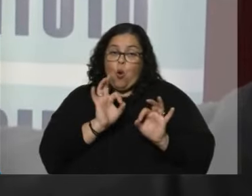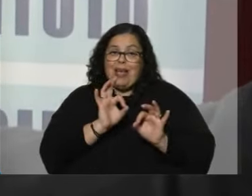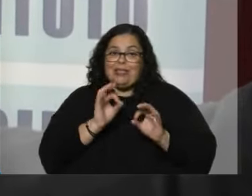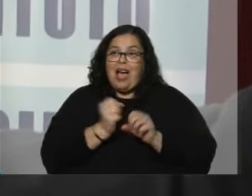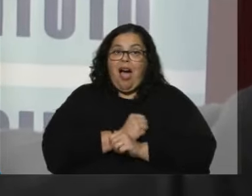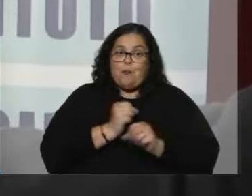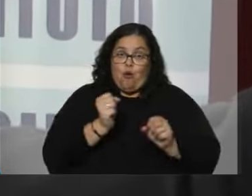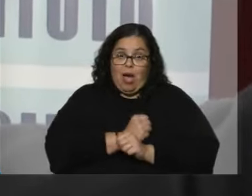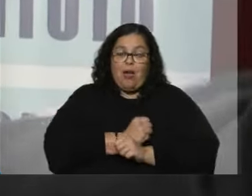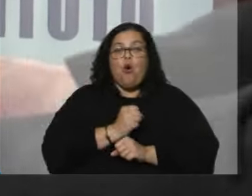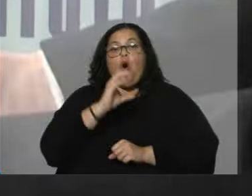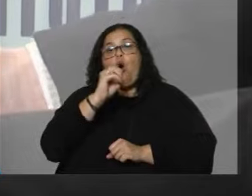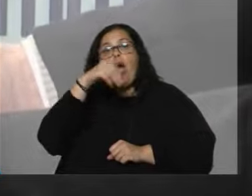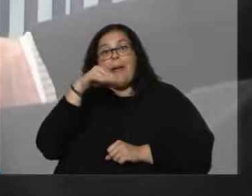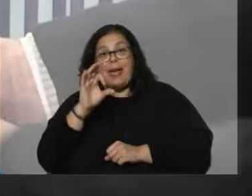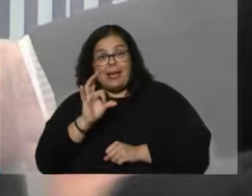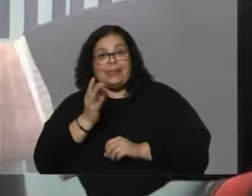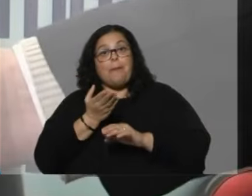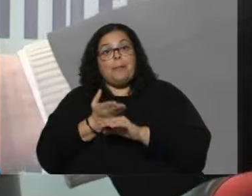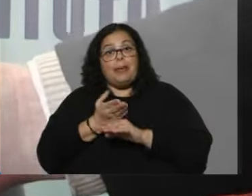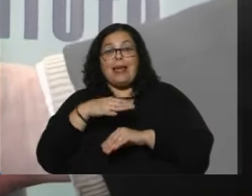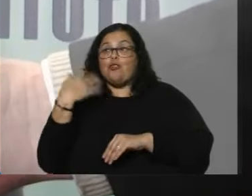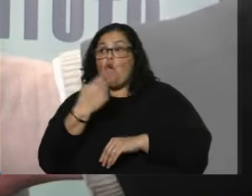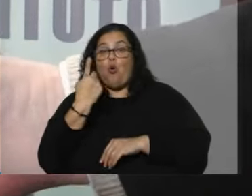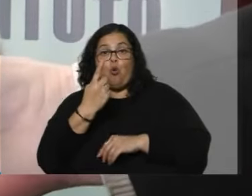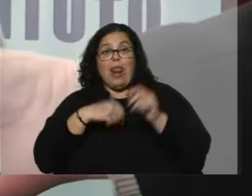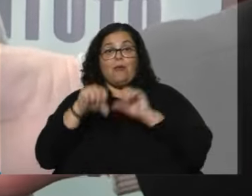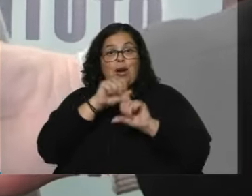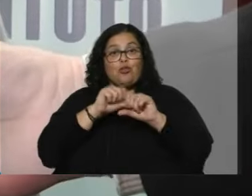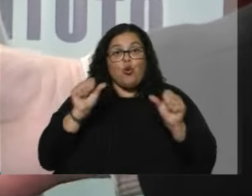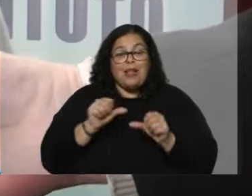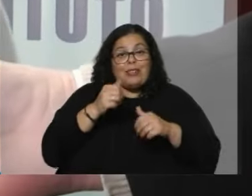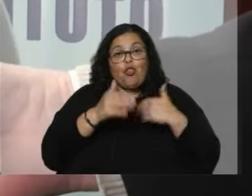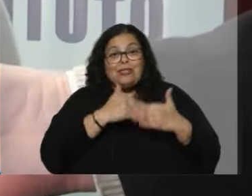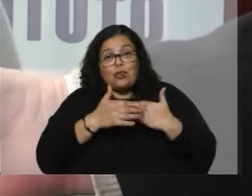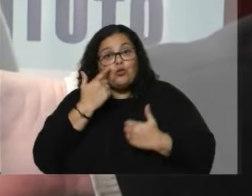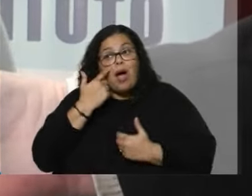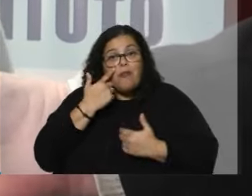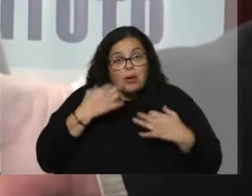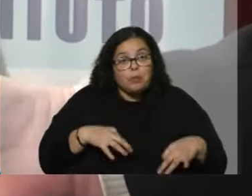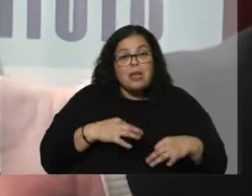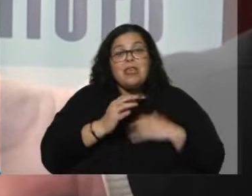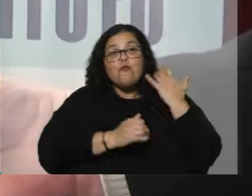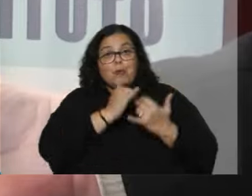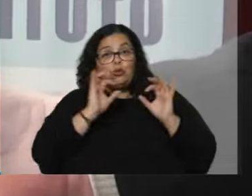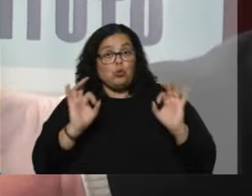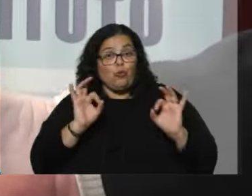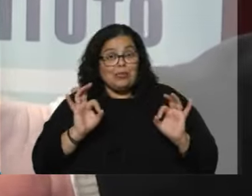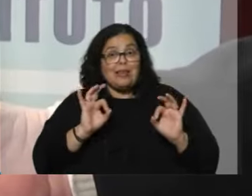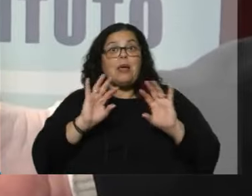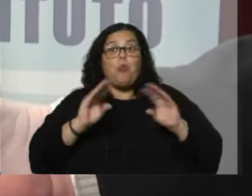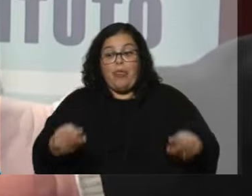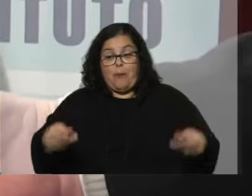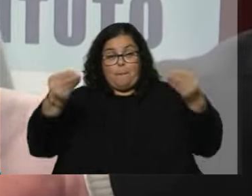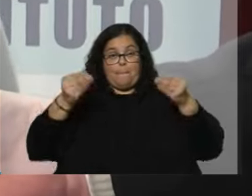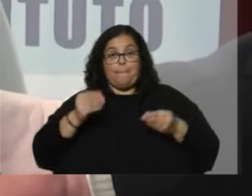exhorta a todos aquellos que están haciendo desarrollo de este tipo de vacunas, si tengan datos suficientes de seguridad y eficacia, que los presenten a la